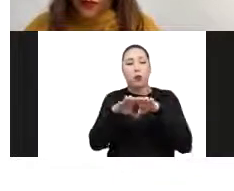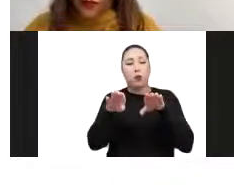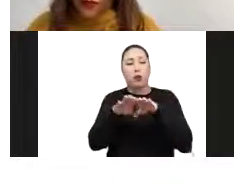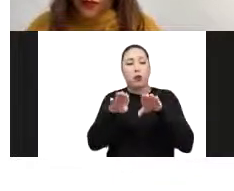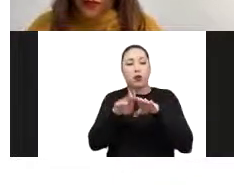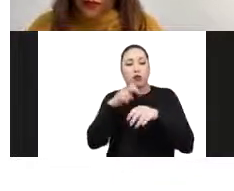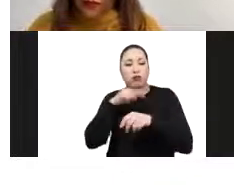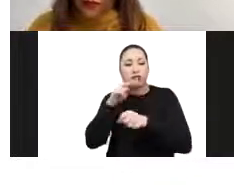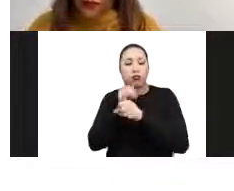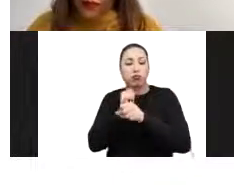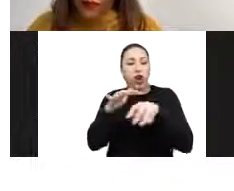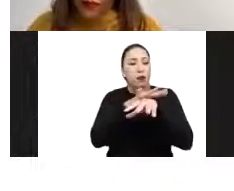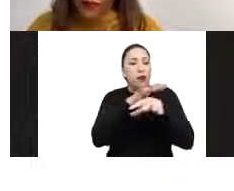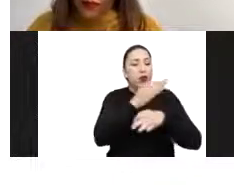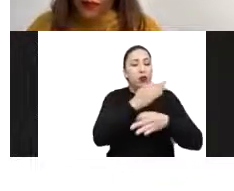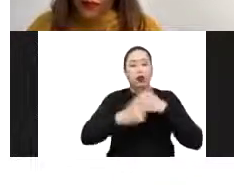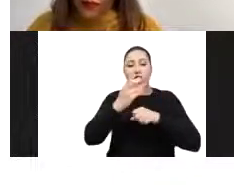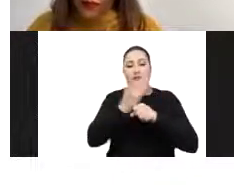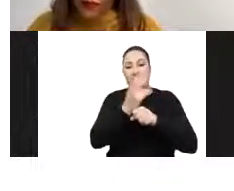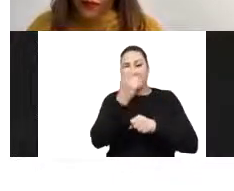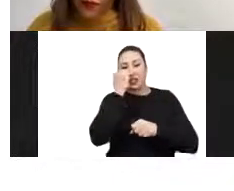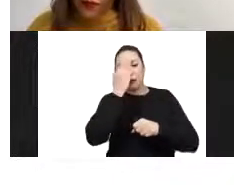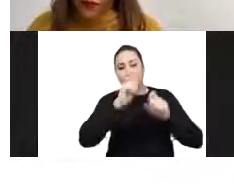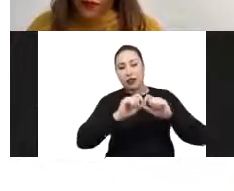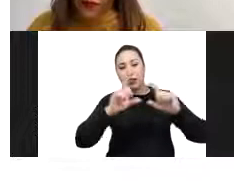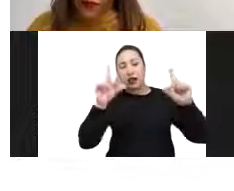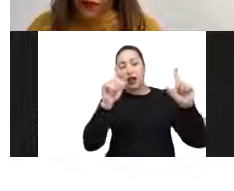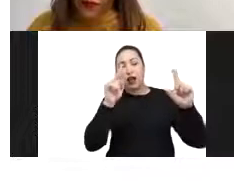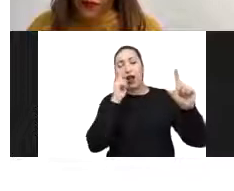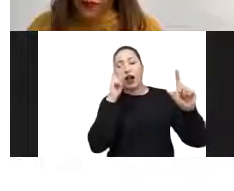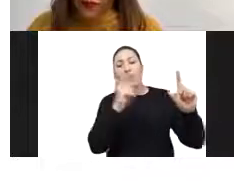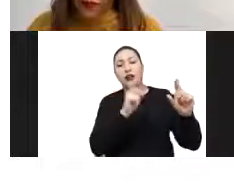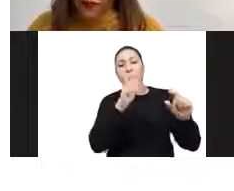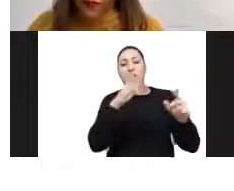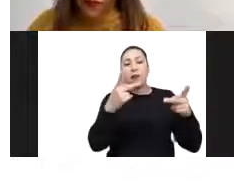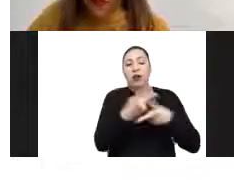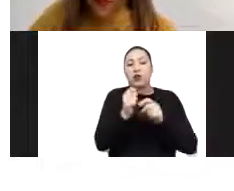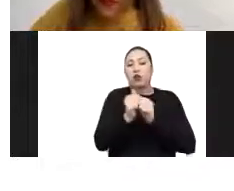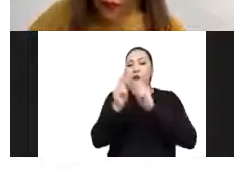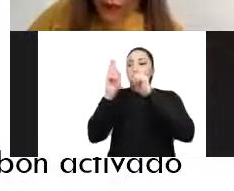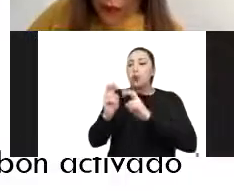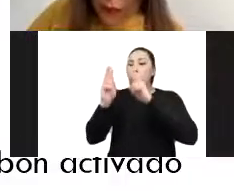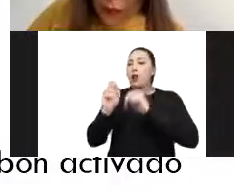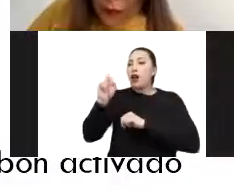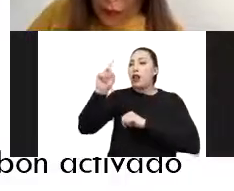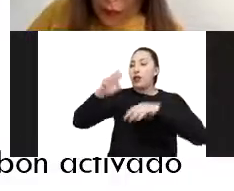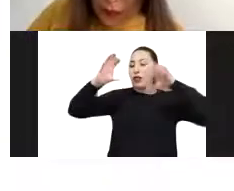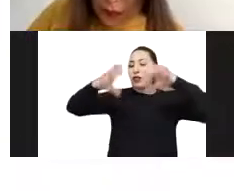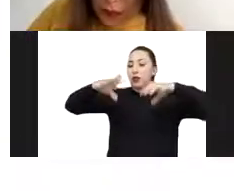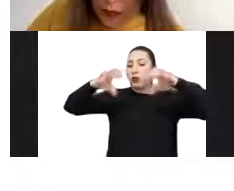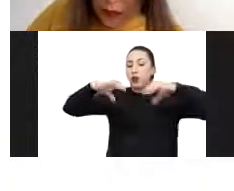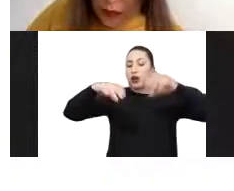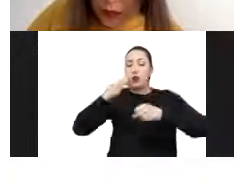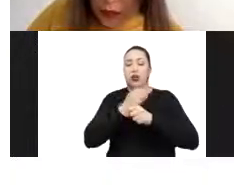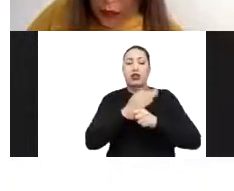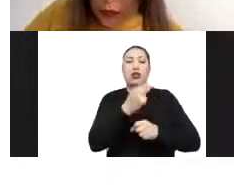percepción. Y bueno, en esta presentación se ve el sistema de captación de agua de lluvias que estamos implementando